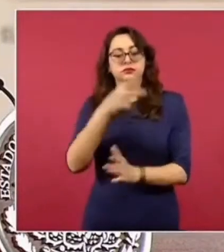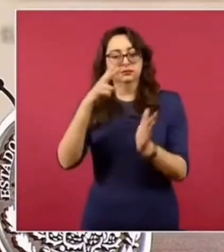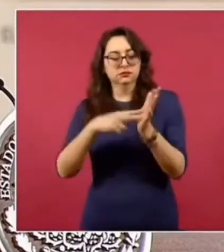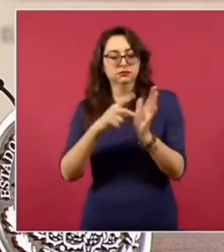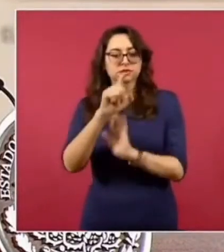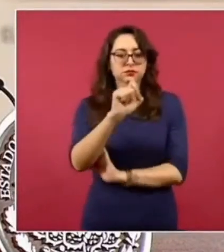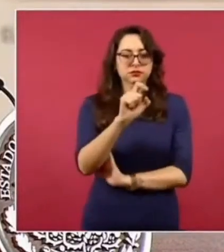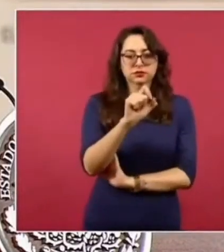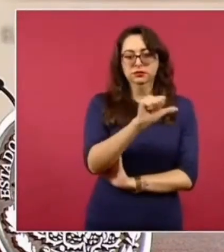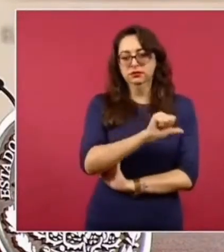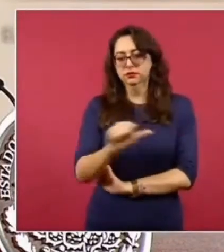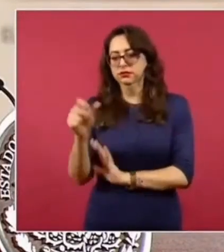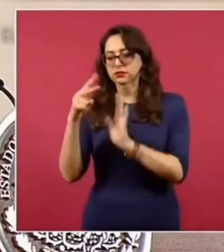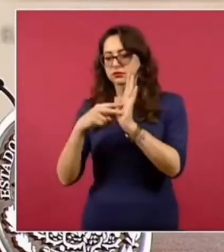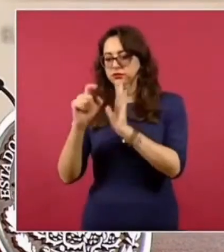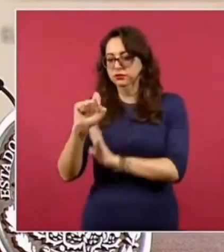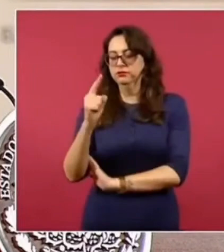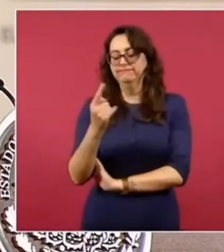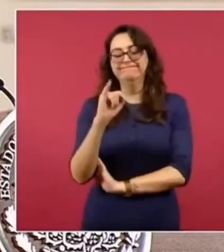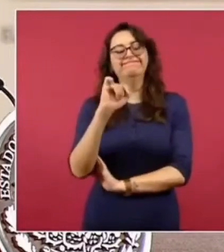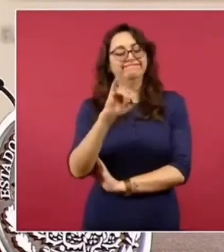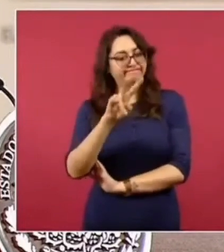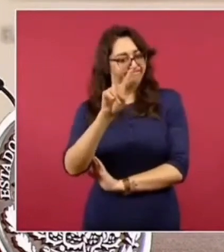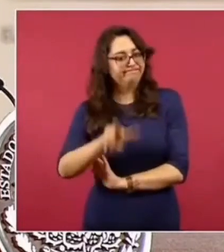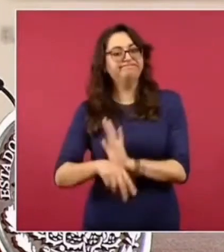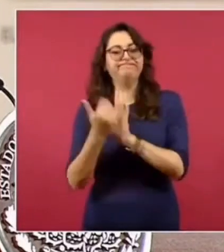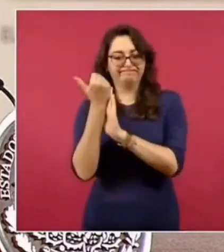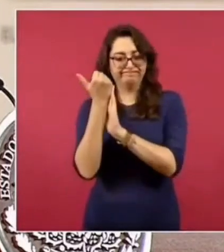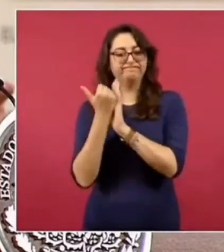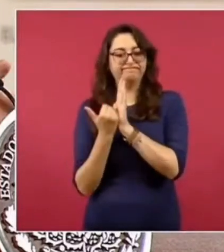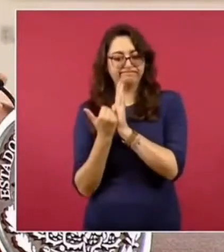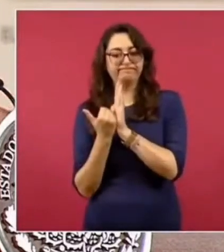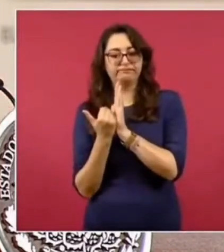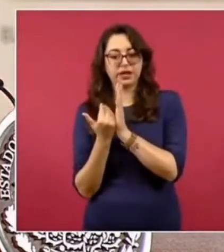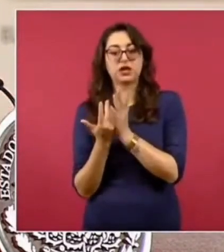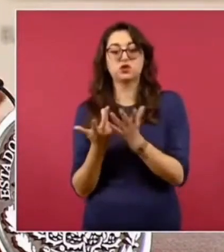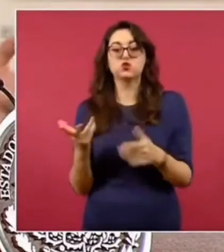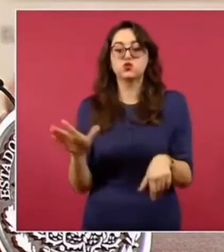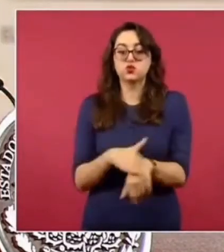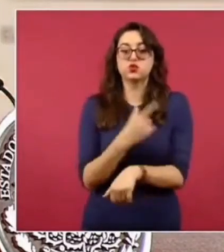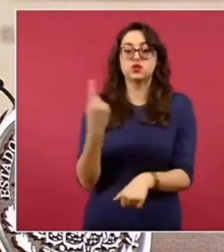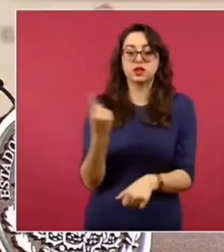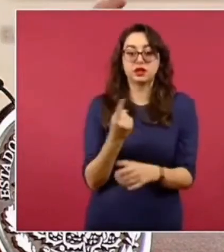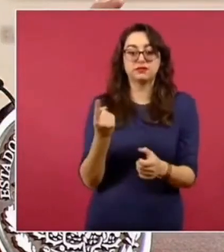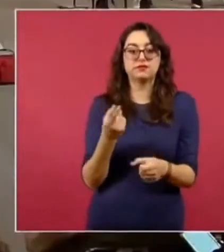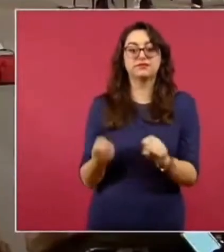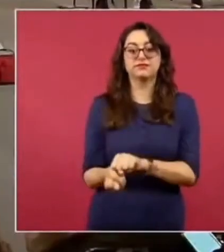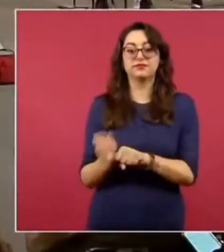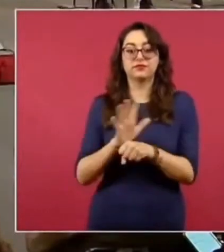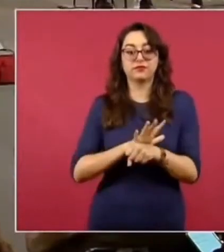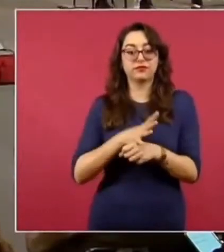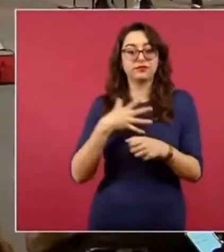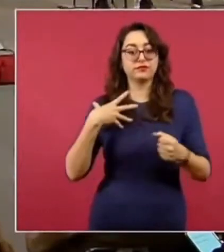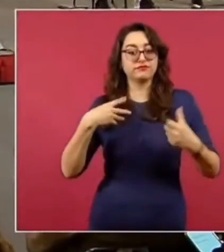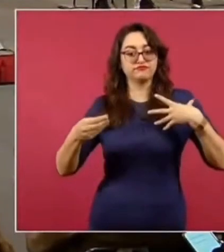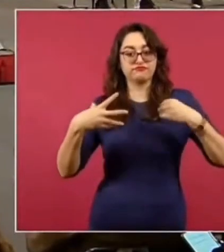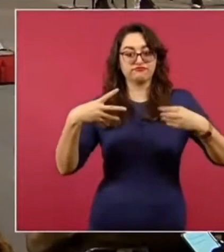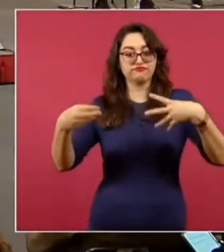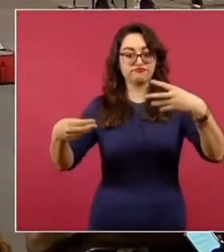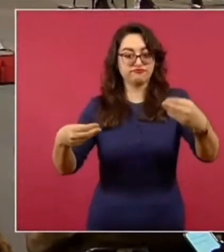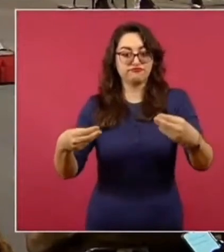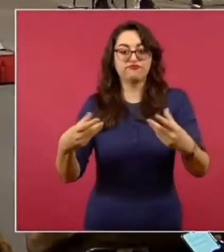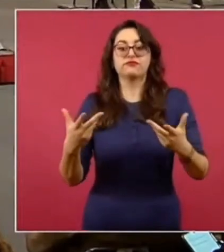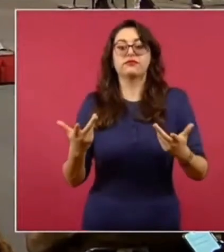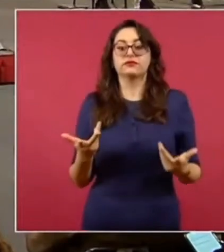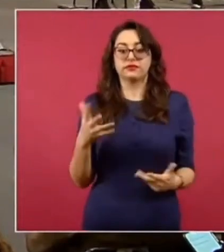que hubo un decremento en el surtimiento de recetas por un asunto de la pandemia, no solamente por la falta de atención